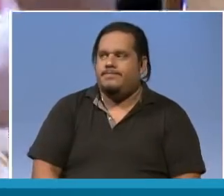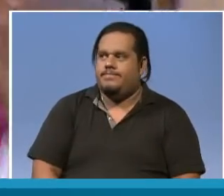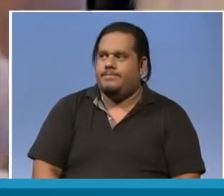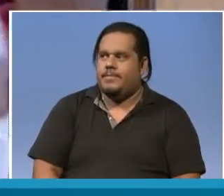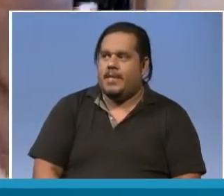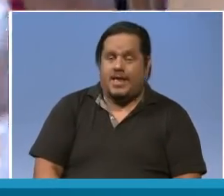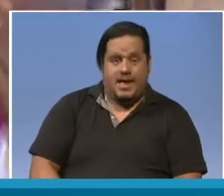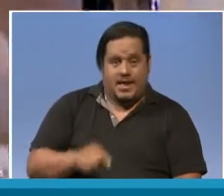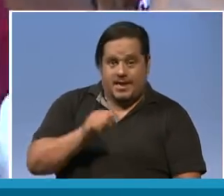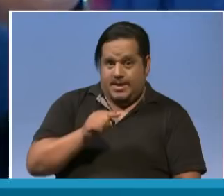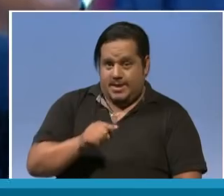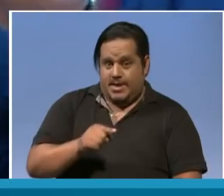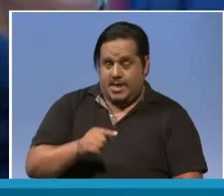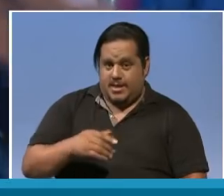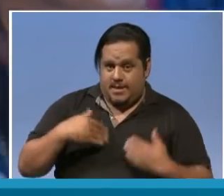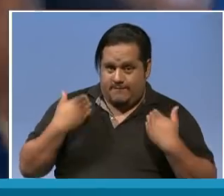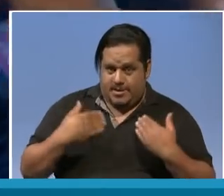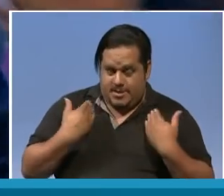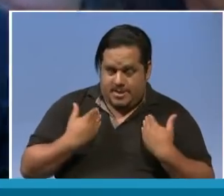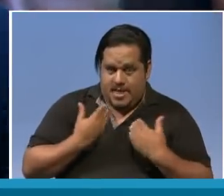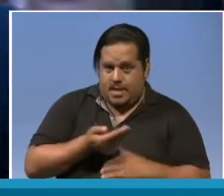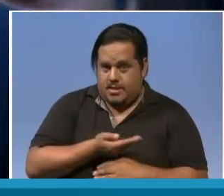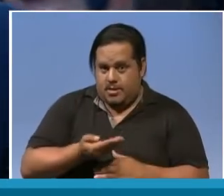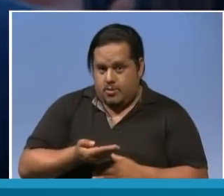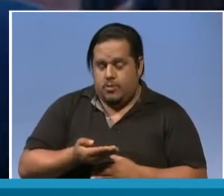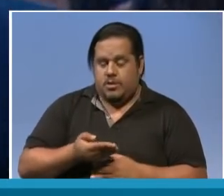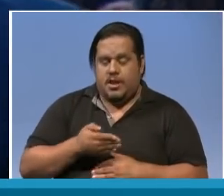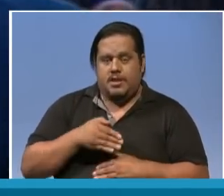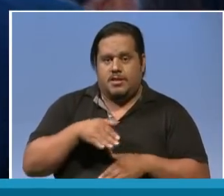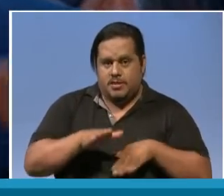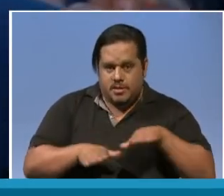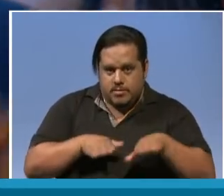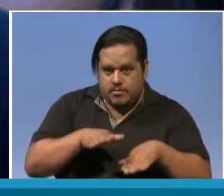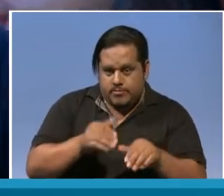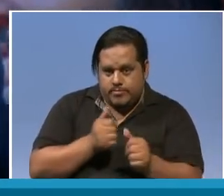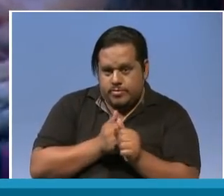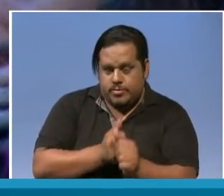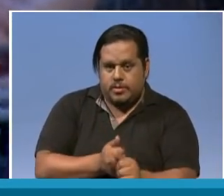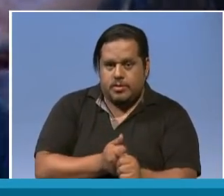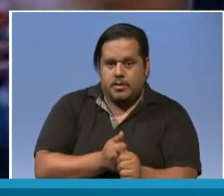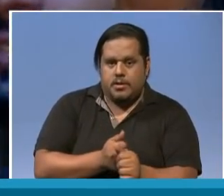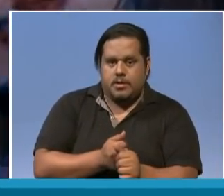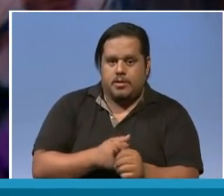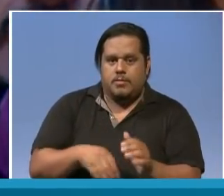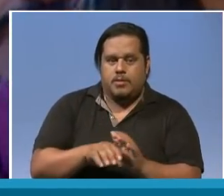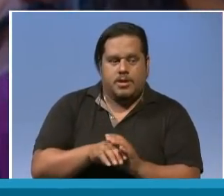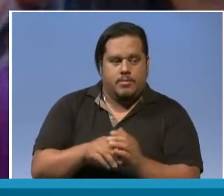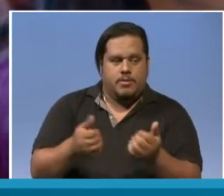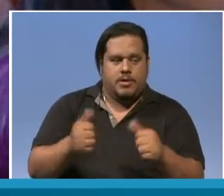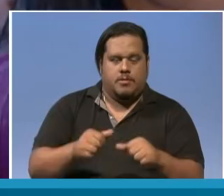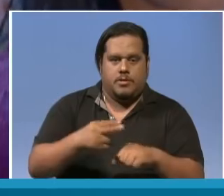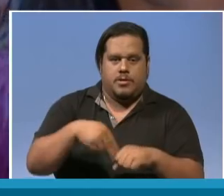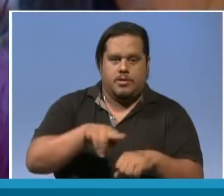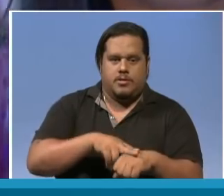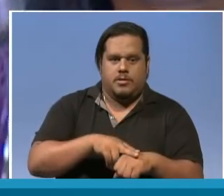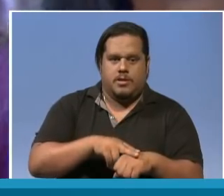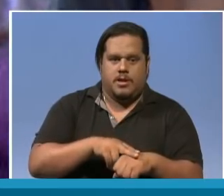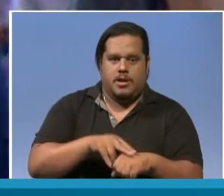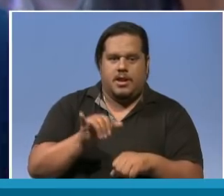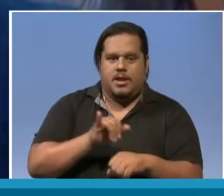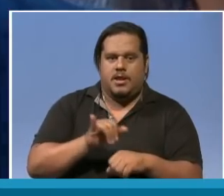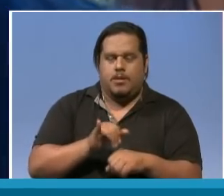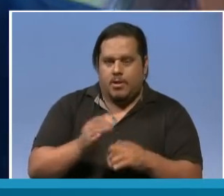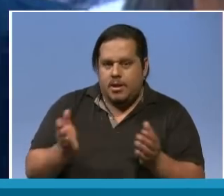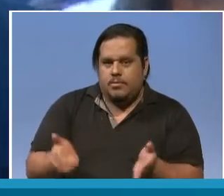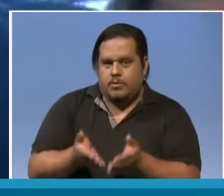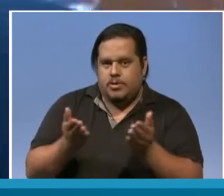Y en ese ánimo de cosas, siguiendo pasos generados, por ejemplo, en el Acuerdo Nacional, también impulsado por